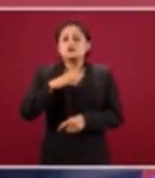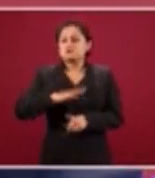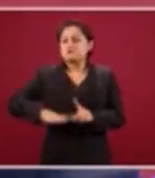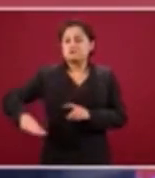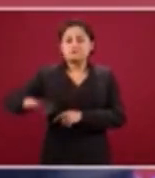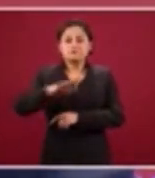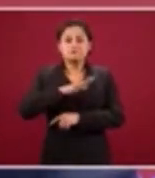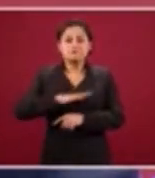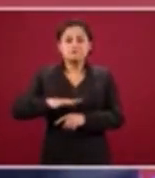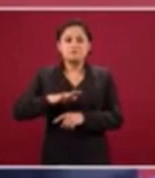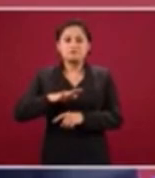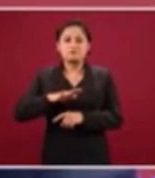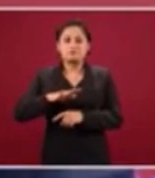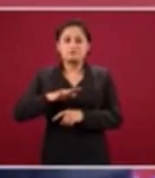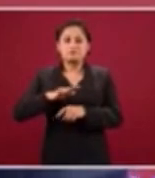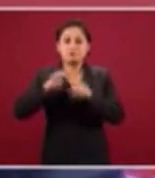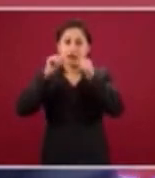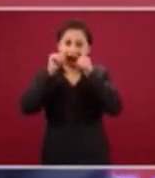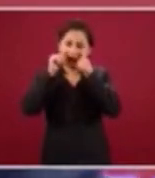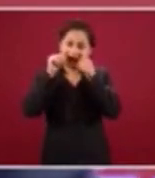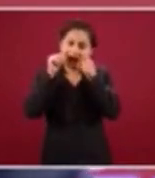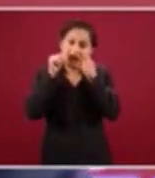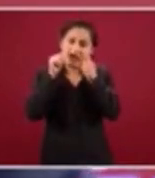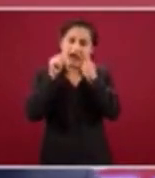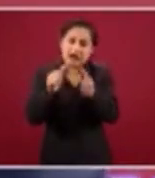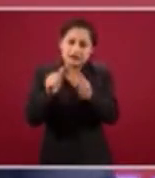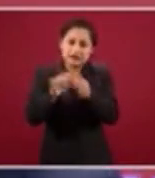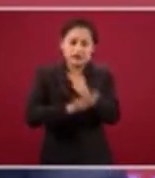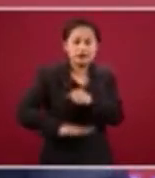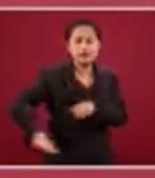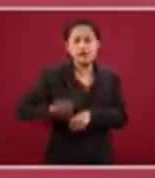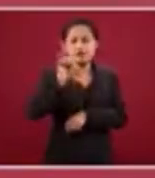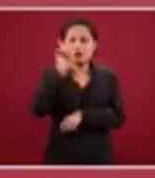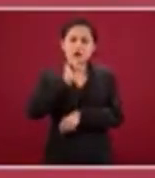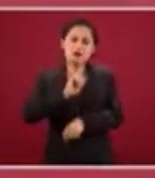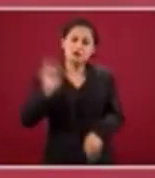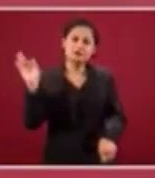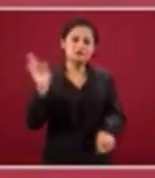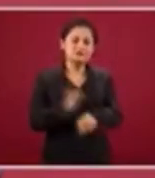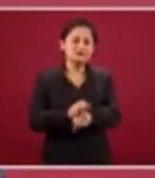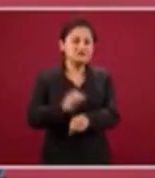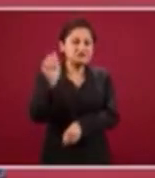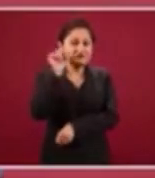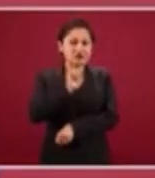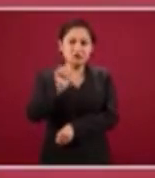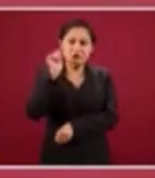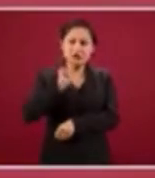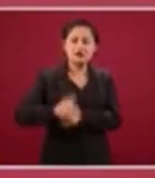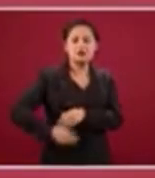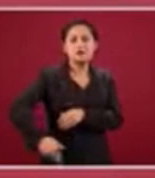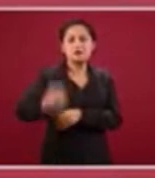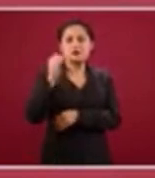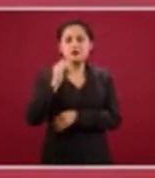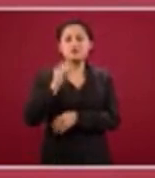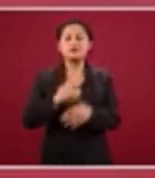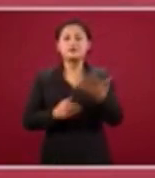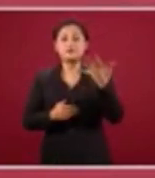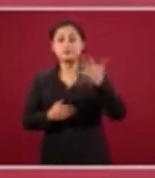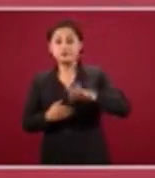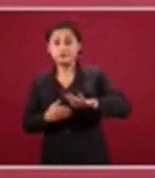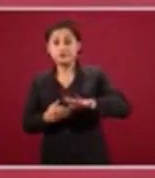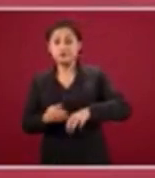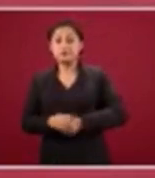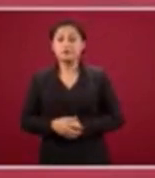de garantizar la seguridad de las mujeres. Diez,